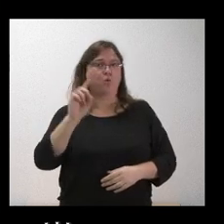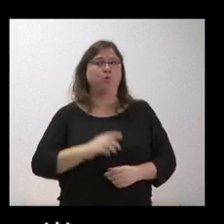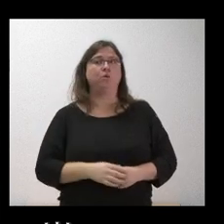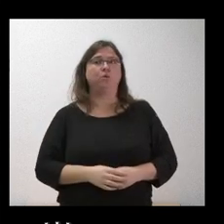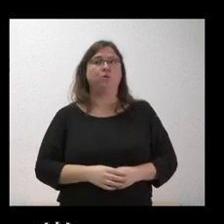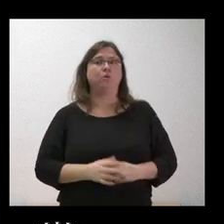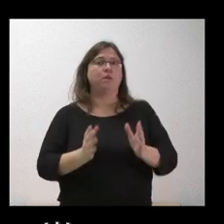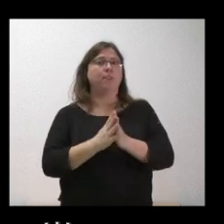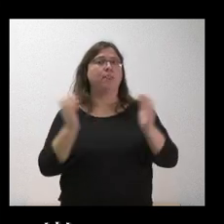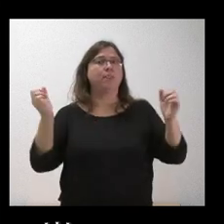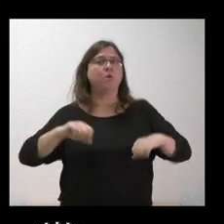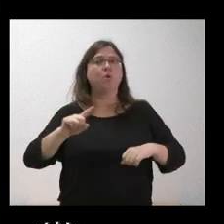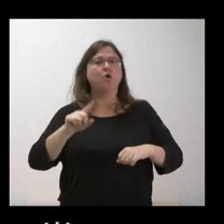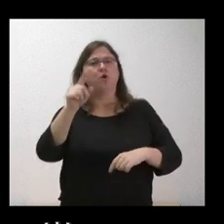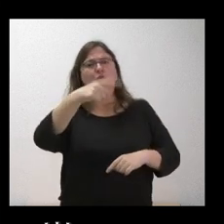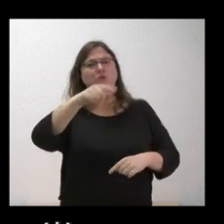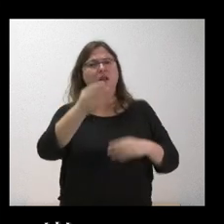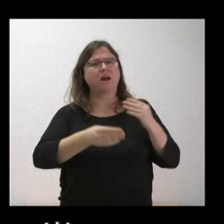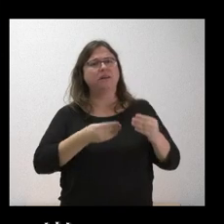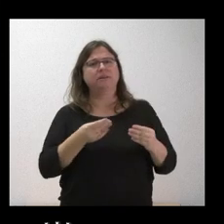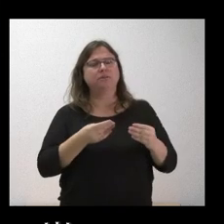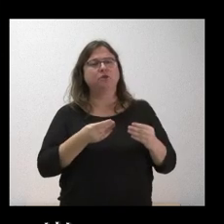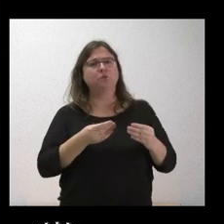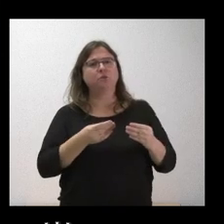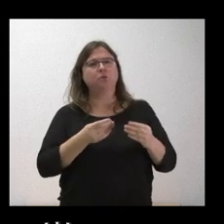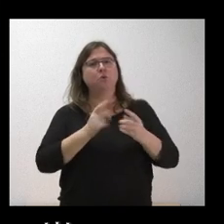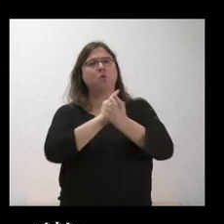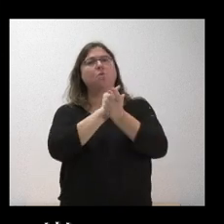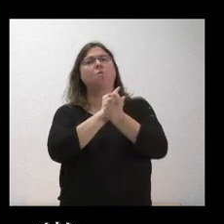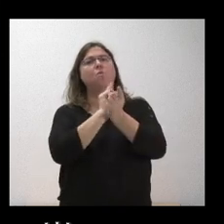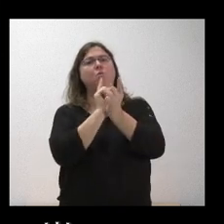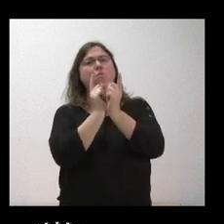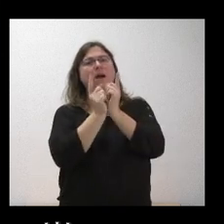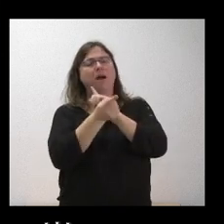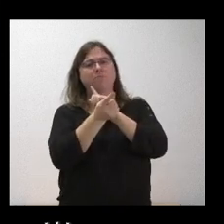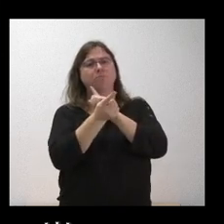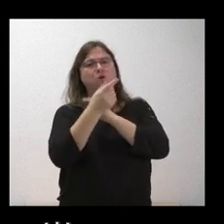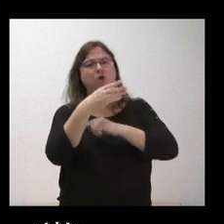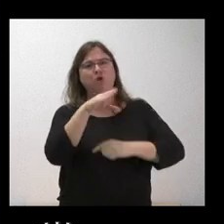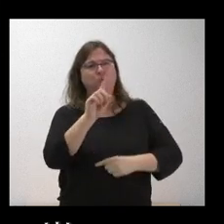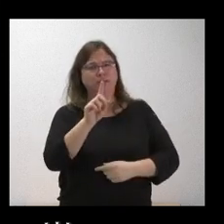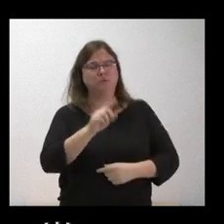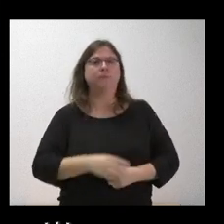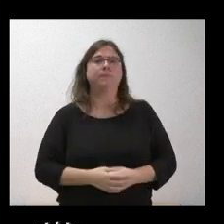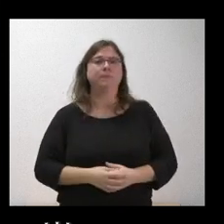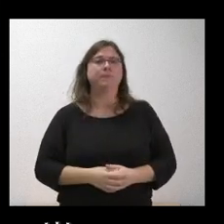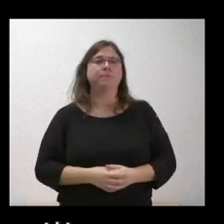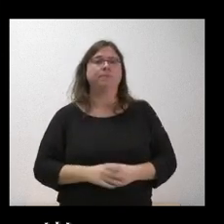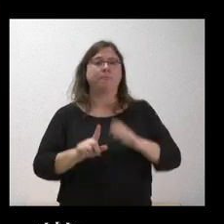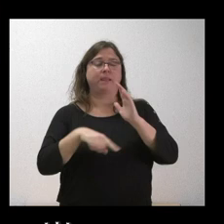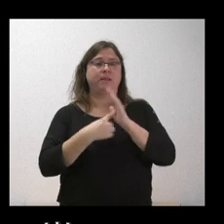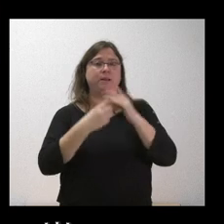no están de acuerdo porque ustedes han hecho un cambio que no acabo de entender eh la ley